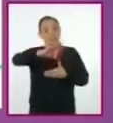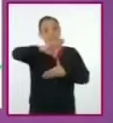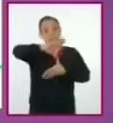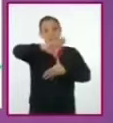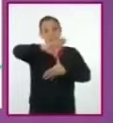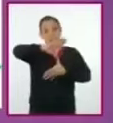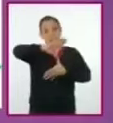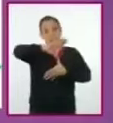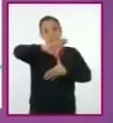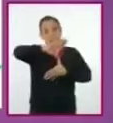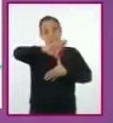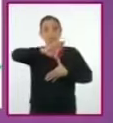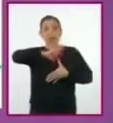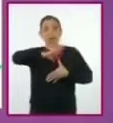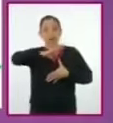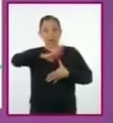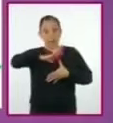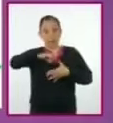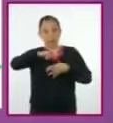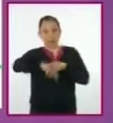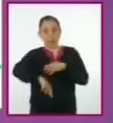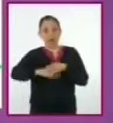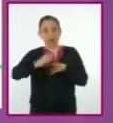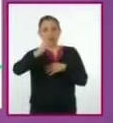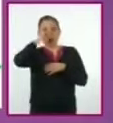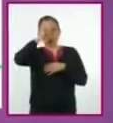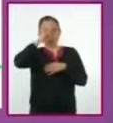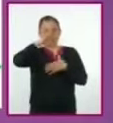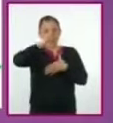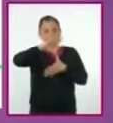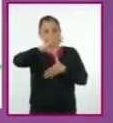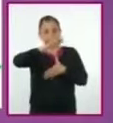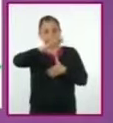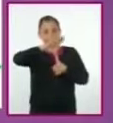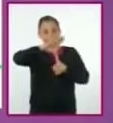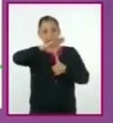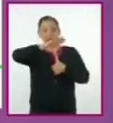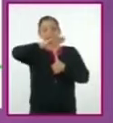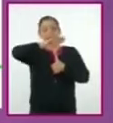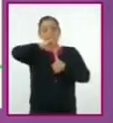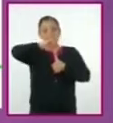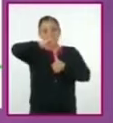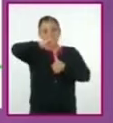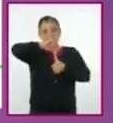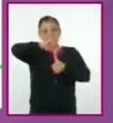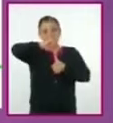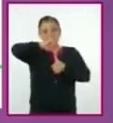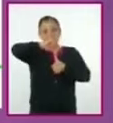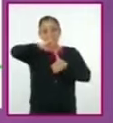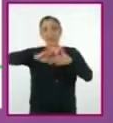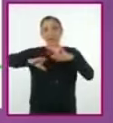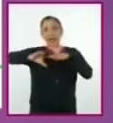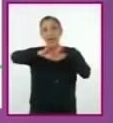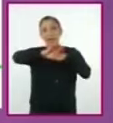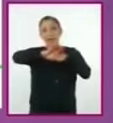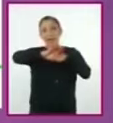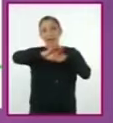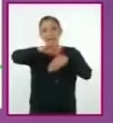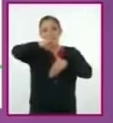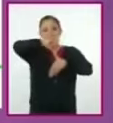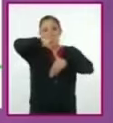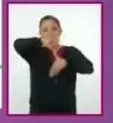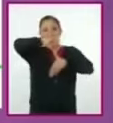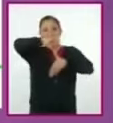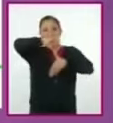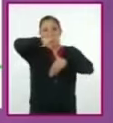América. Se encuentra en Norteamérica, Centroamérica, el Caribe y